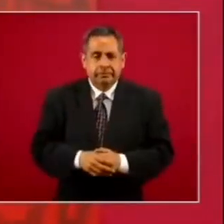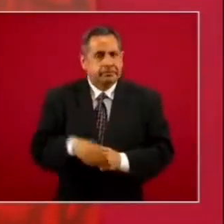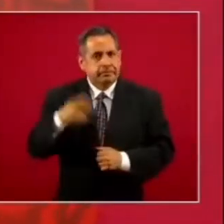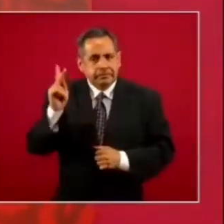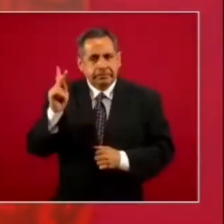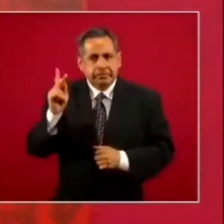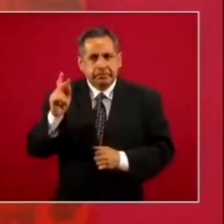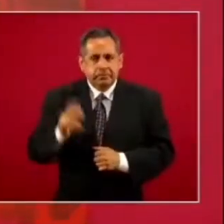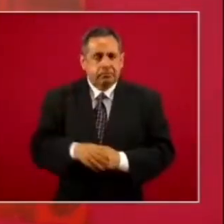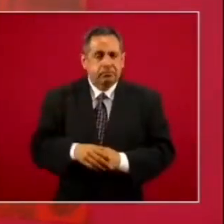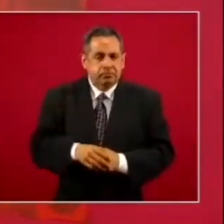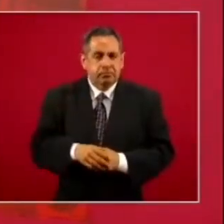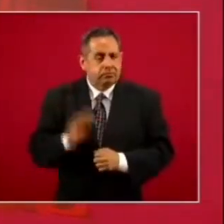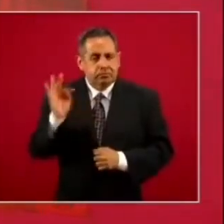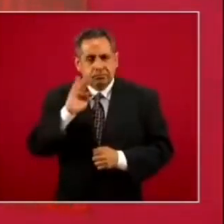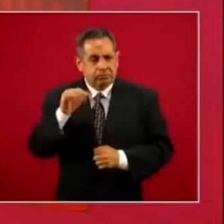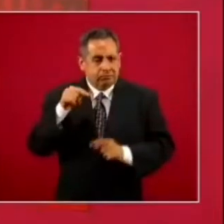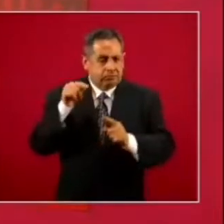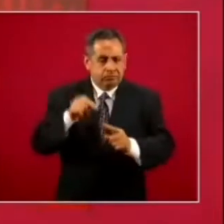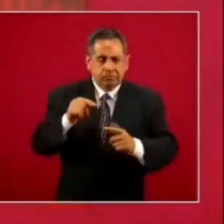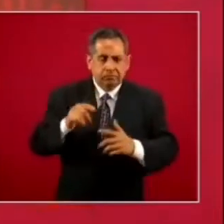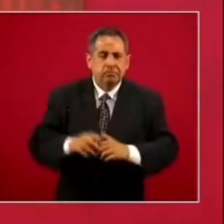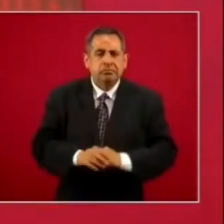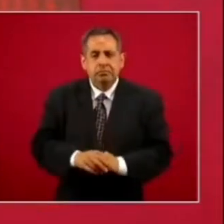Pero si esto